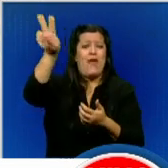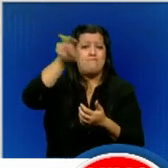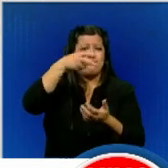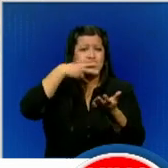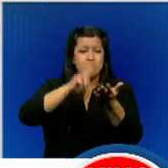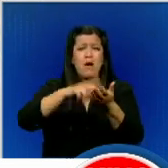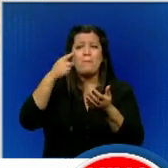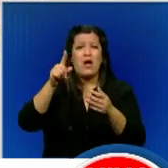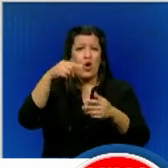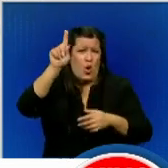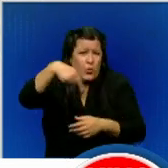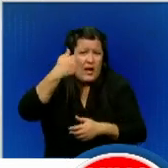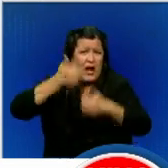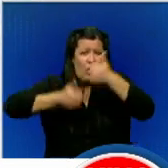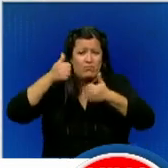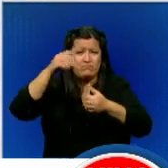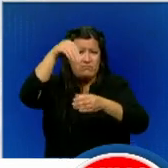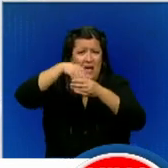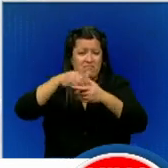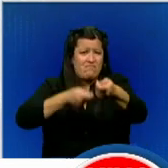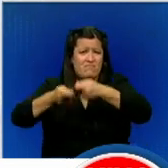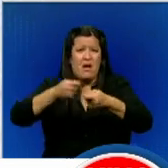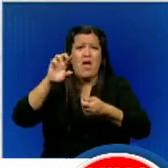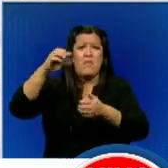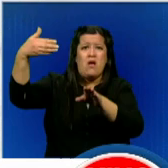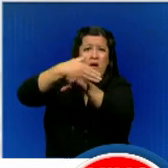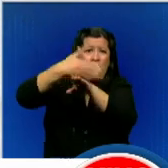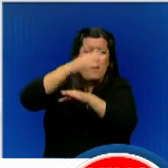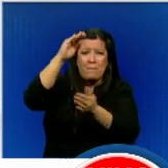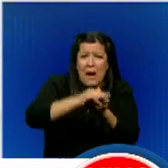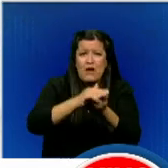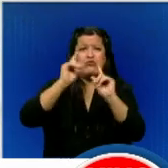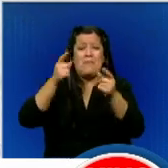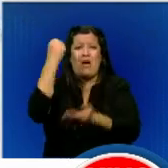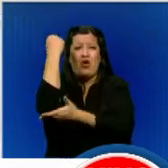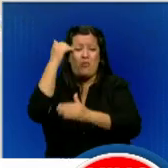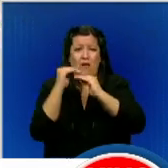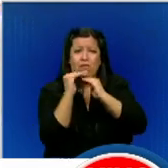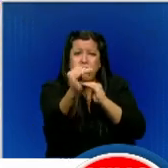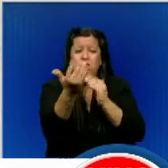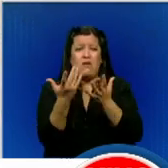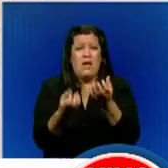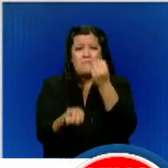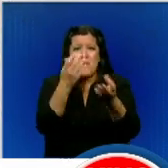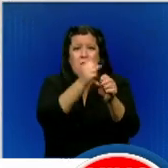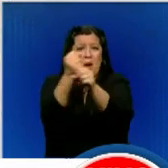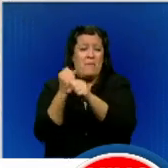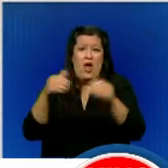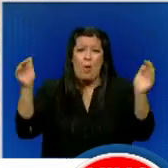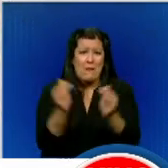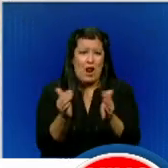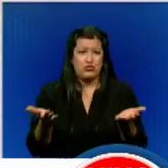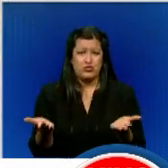menor competitividad argentina menor ingreso de dólares mayor estancamiento económico menor creación de empleo